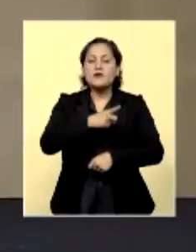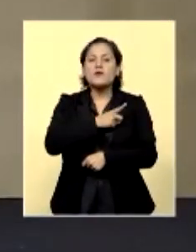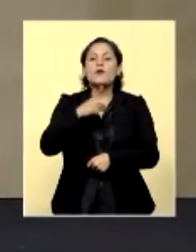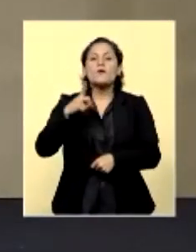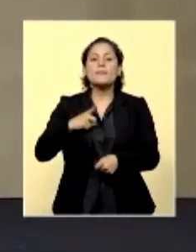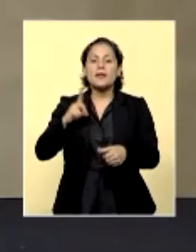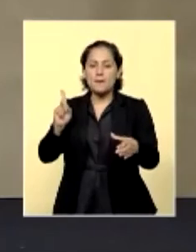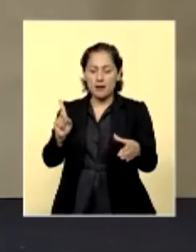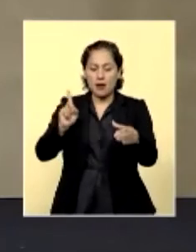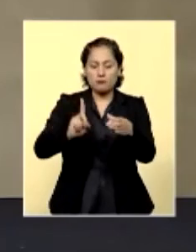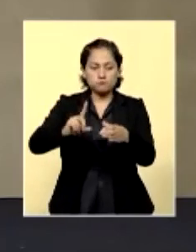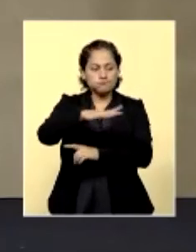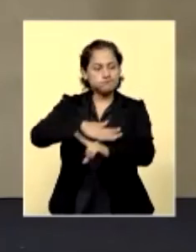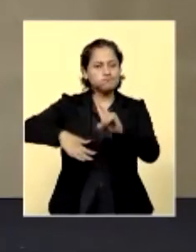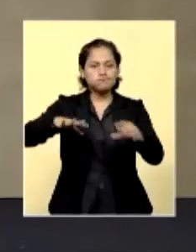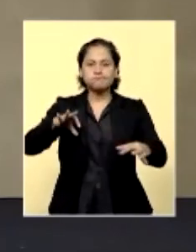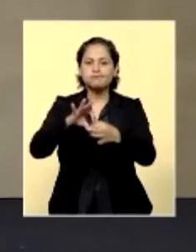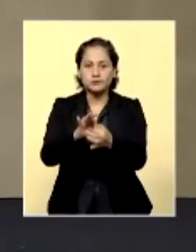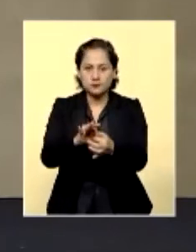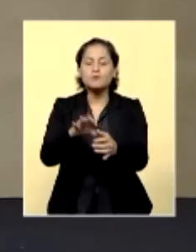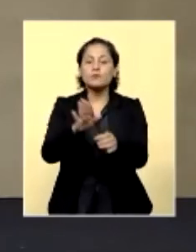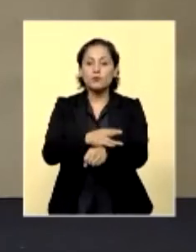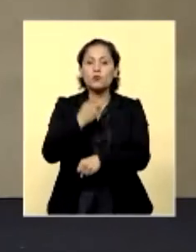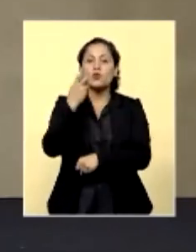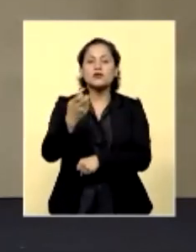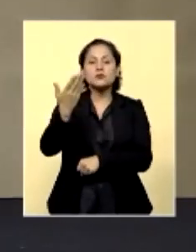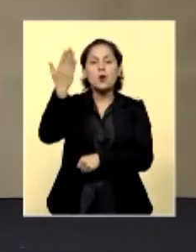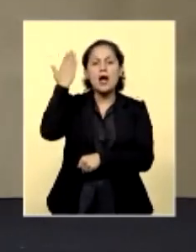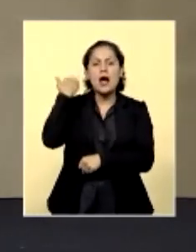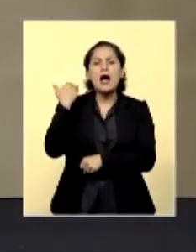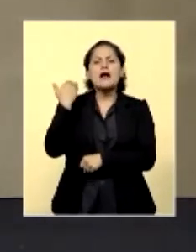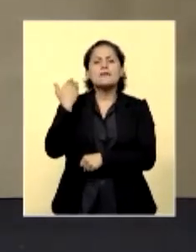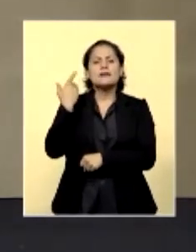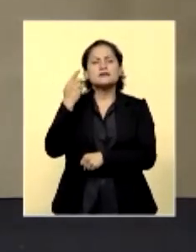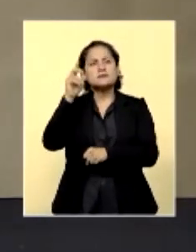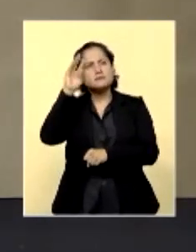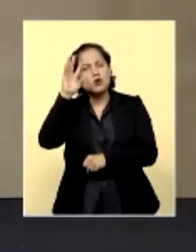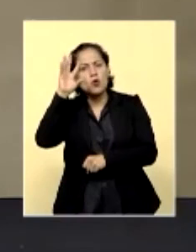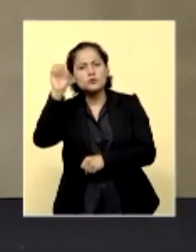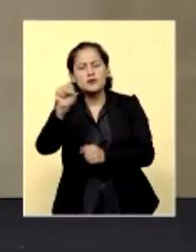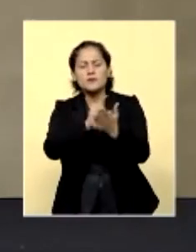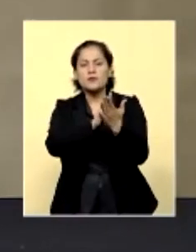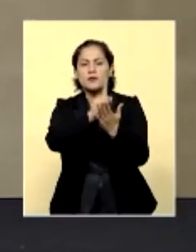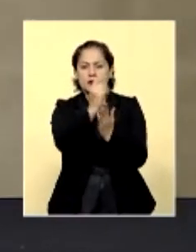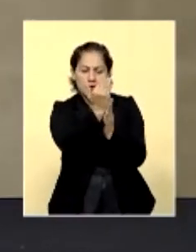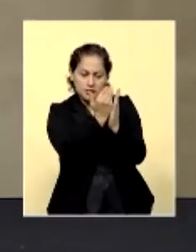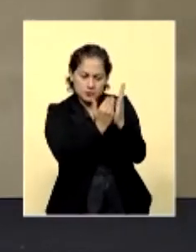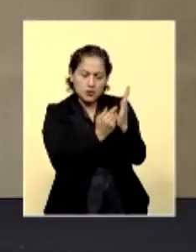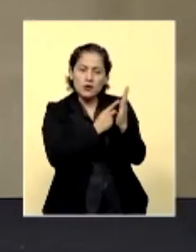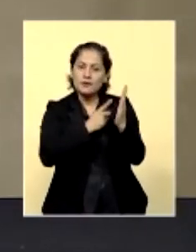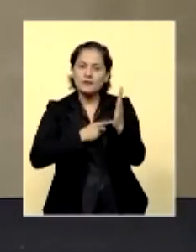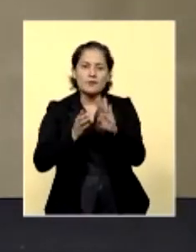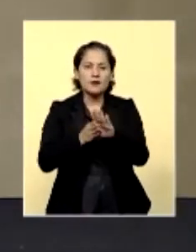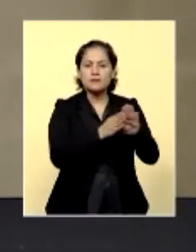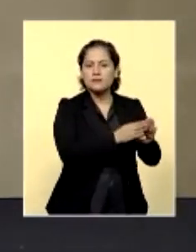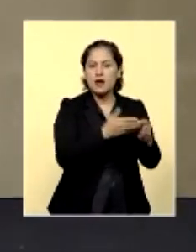su entorno. Por tanto, las premisas tradicionales del derecho deben abandonarse para lograr una verdadera aplicación del